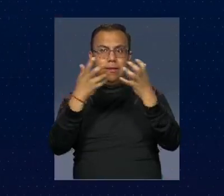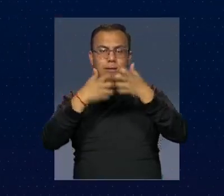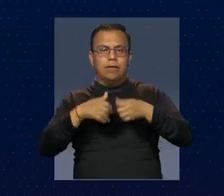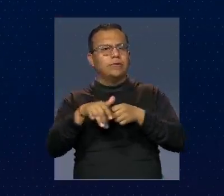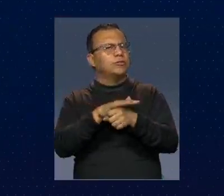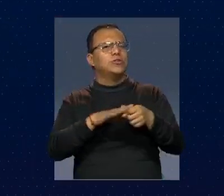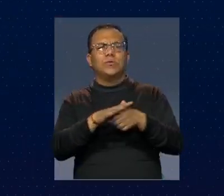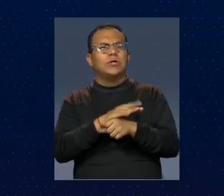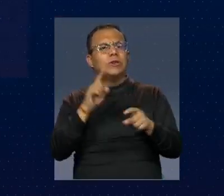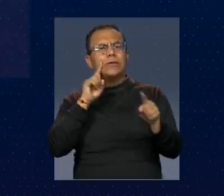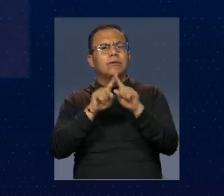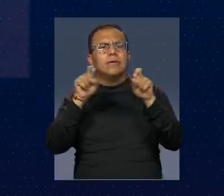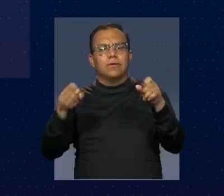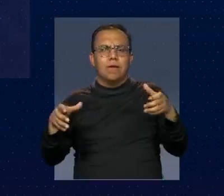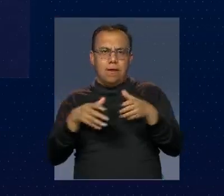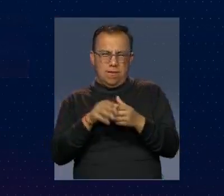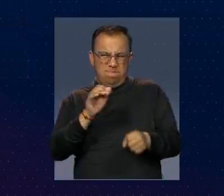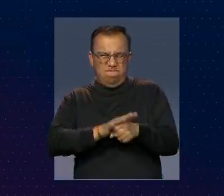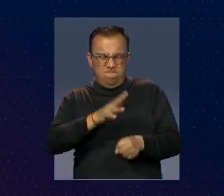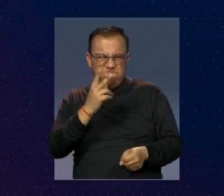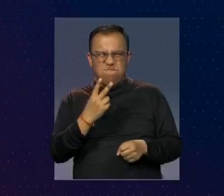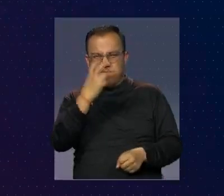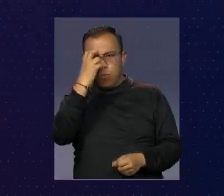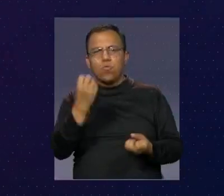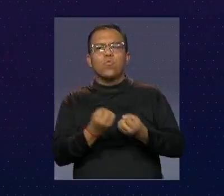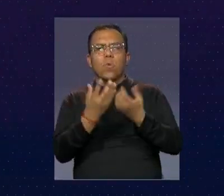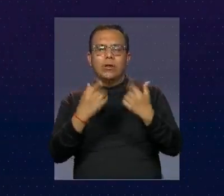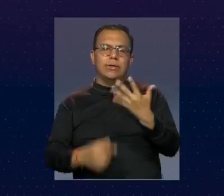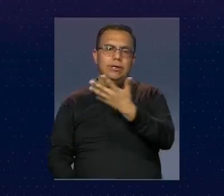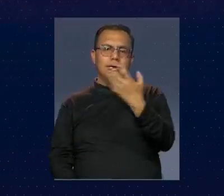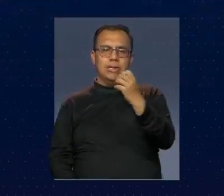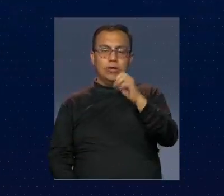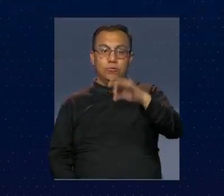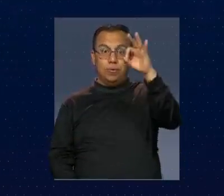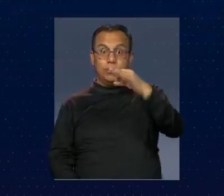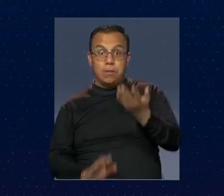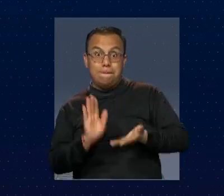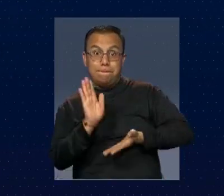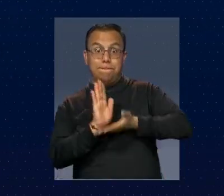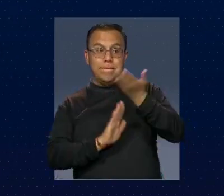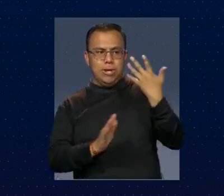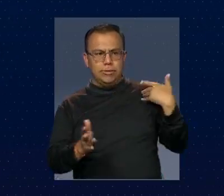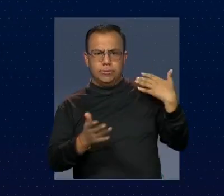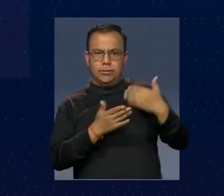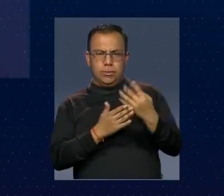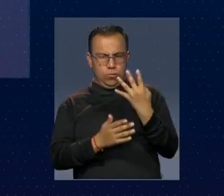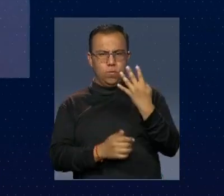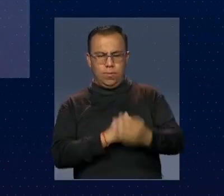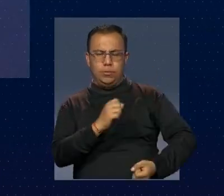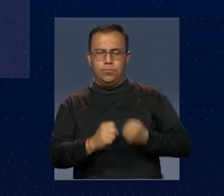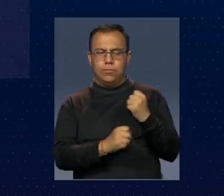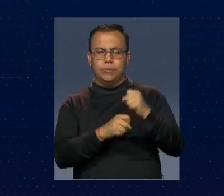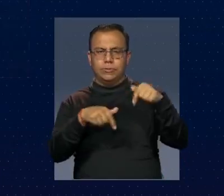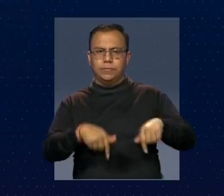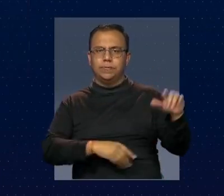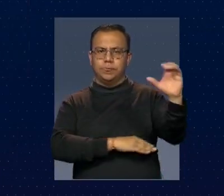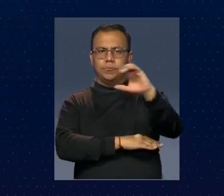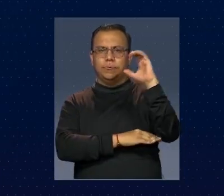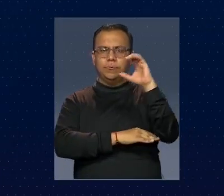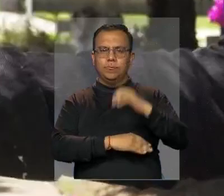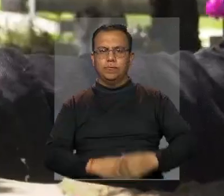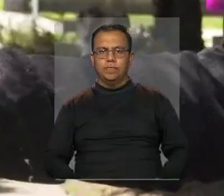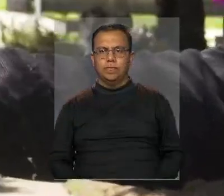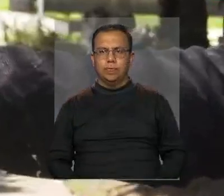de pasajeros aéreos agresivos se han incrementado en 500% durante los últimos 4 años en Colombia. Hay